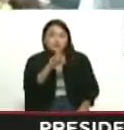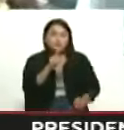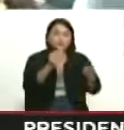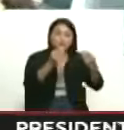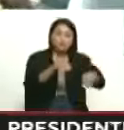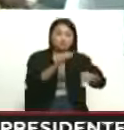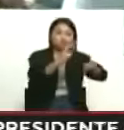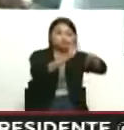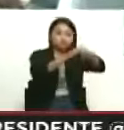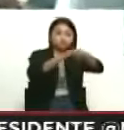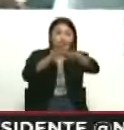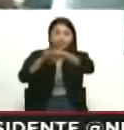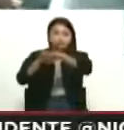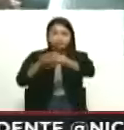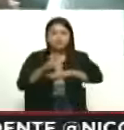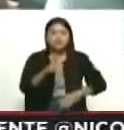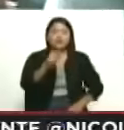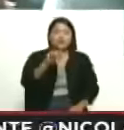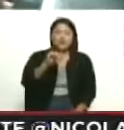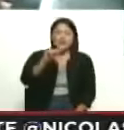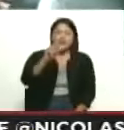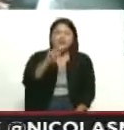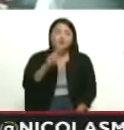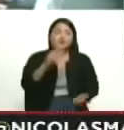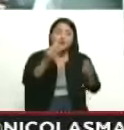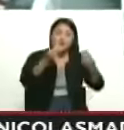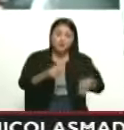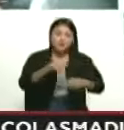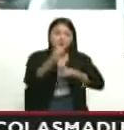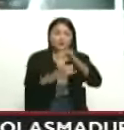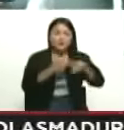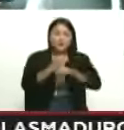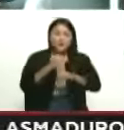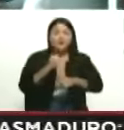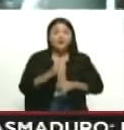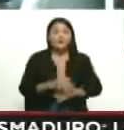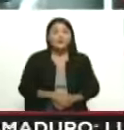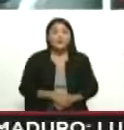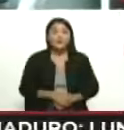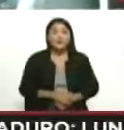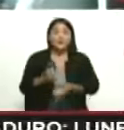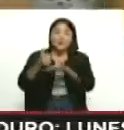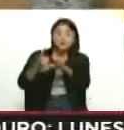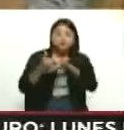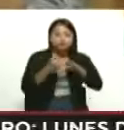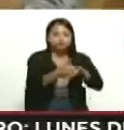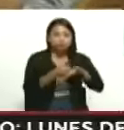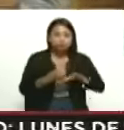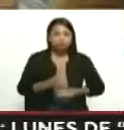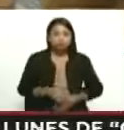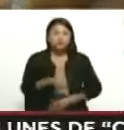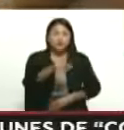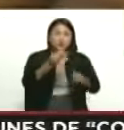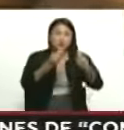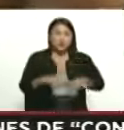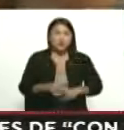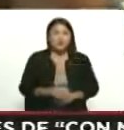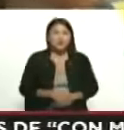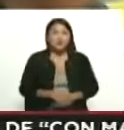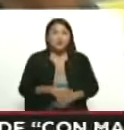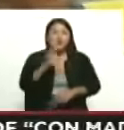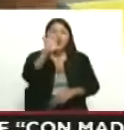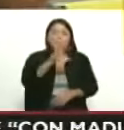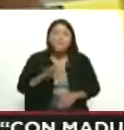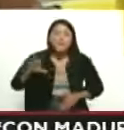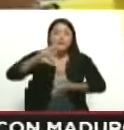conjunto. El TIAR es el Tratado Interamericano de Asistencia Recíproca. Un acuerdo firmado entre los países